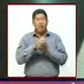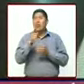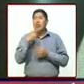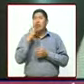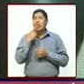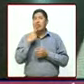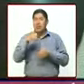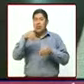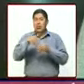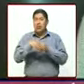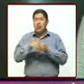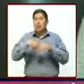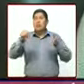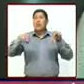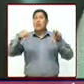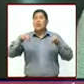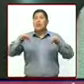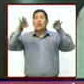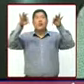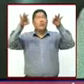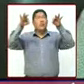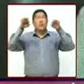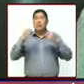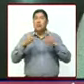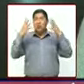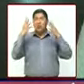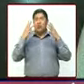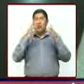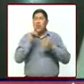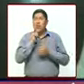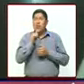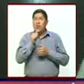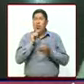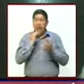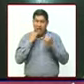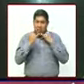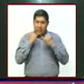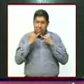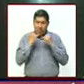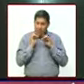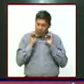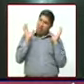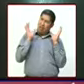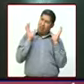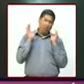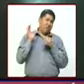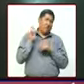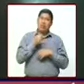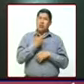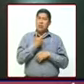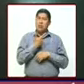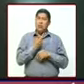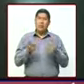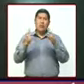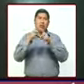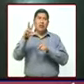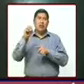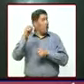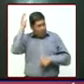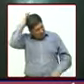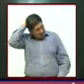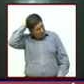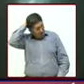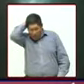dijeron, por el referéndum. Creo que la mayoría no estábamos muy informados porque fue de sorpresa desde el 21 hasta el 30